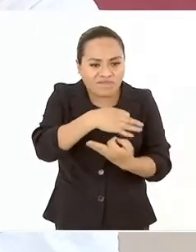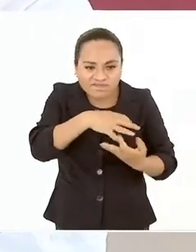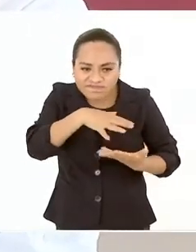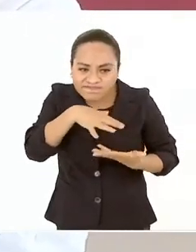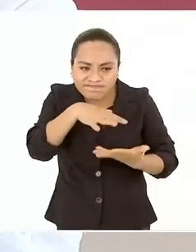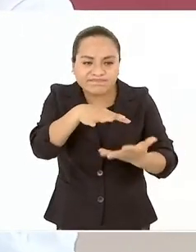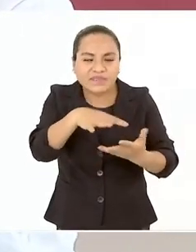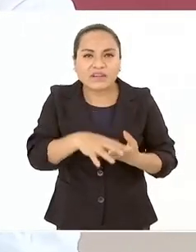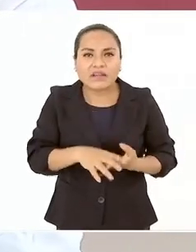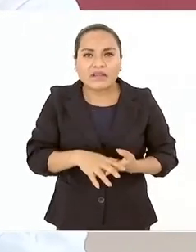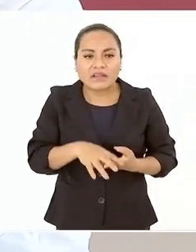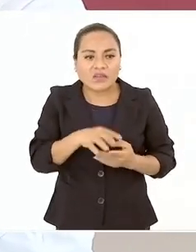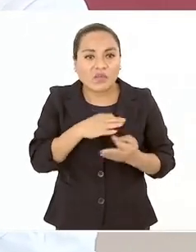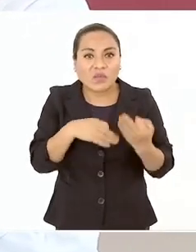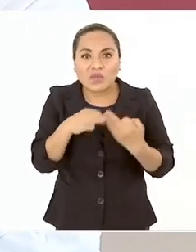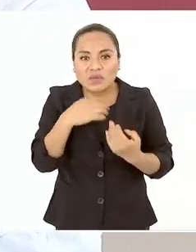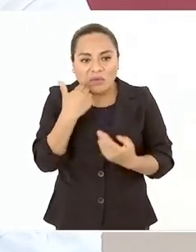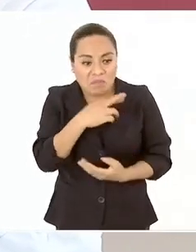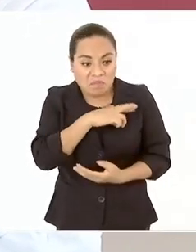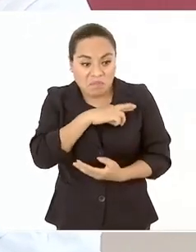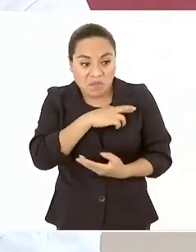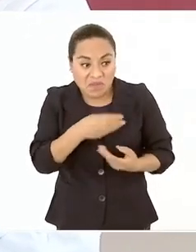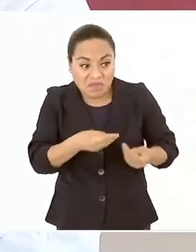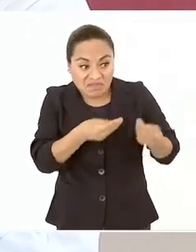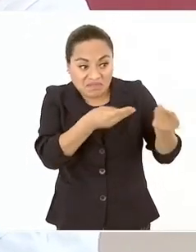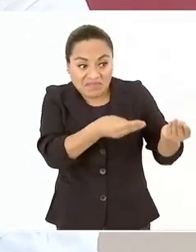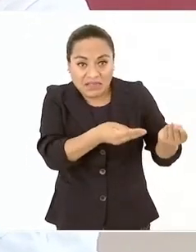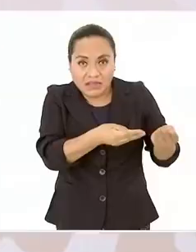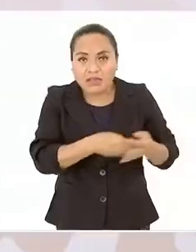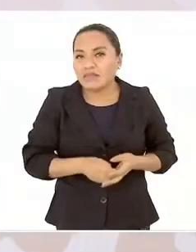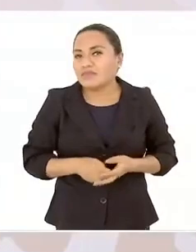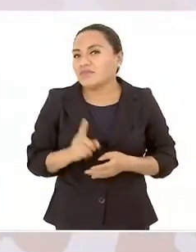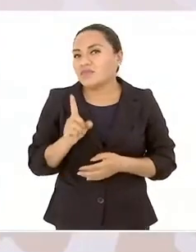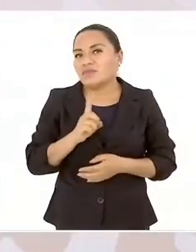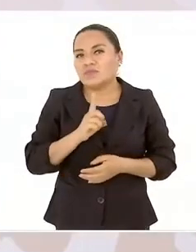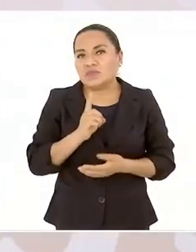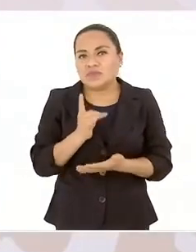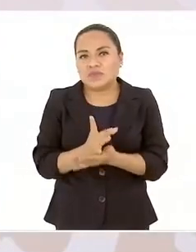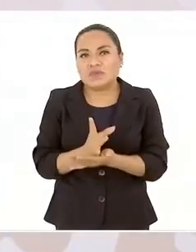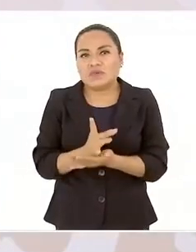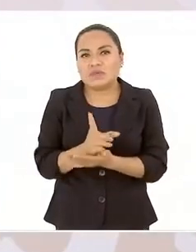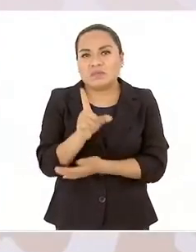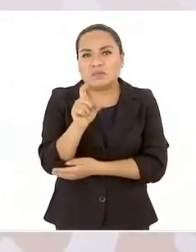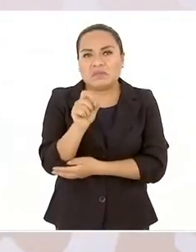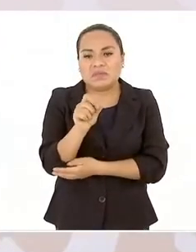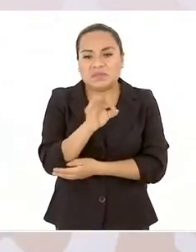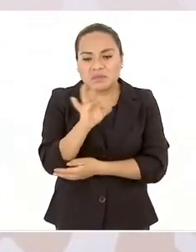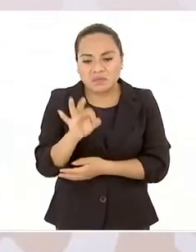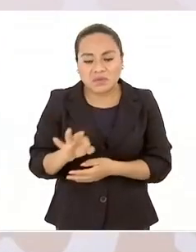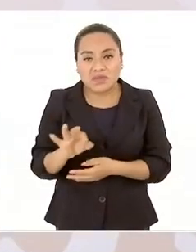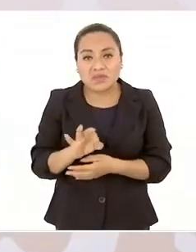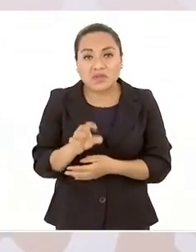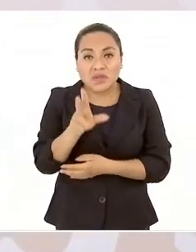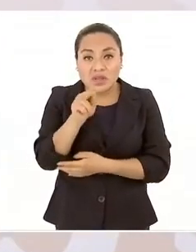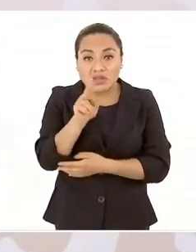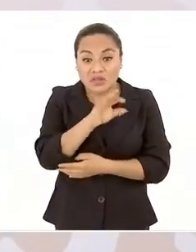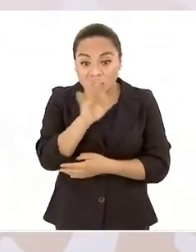el 20% del potencial. Y con el 80% que nos